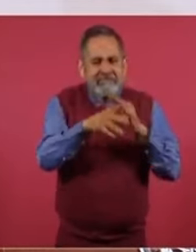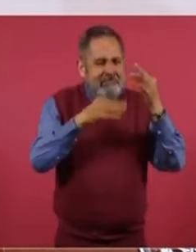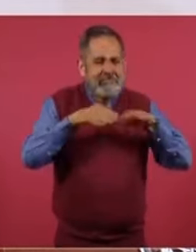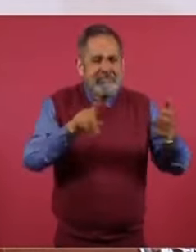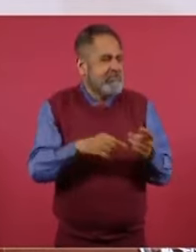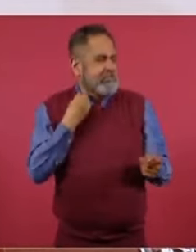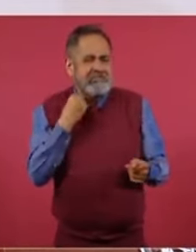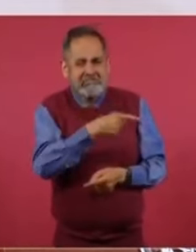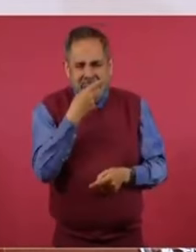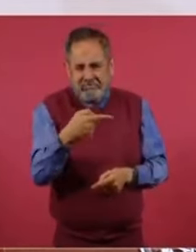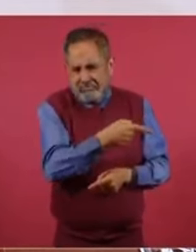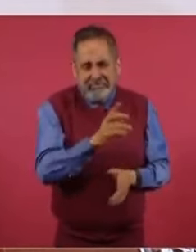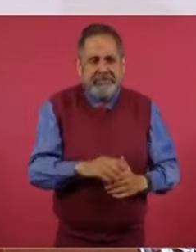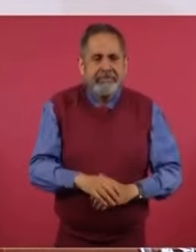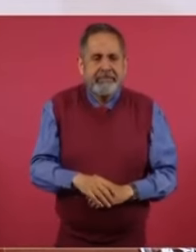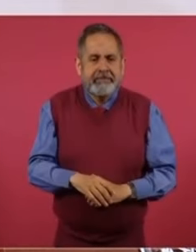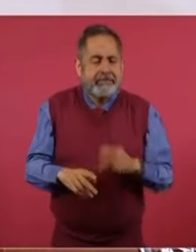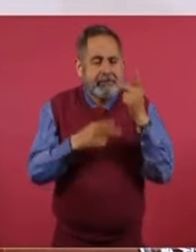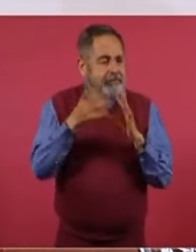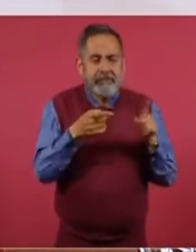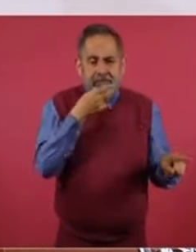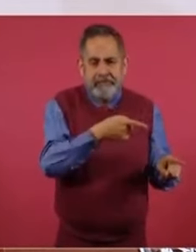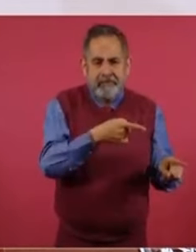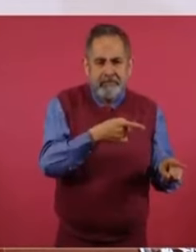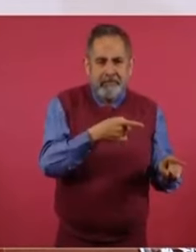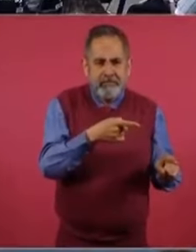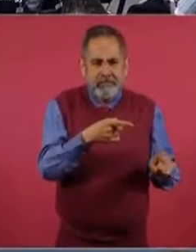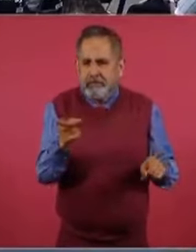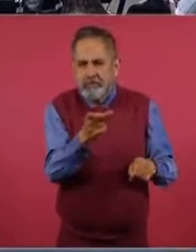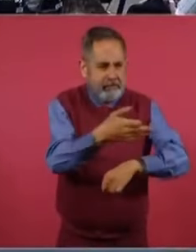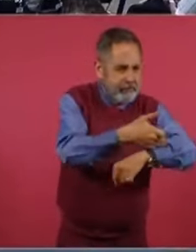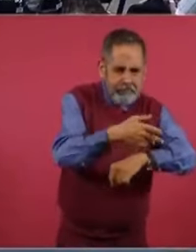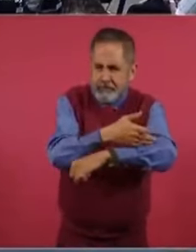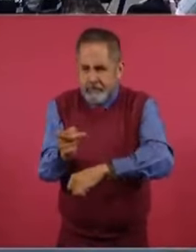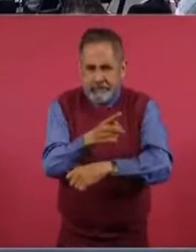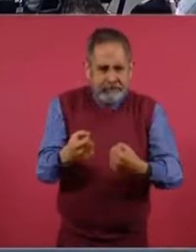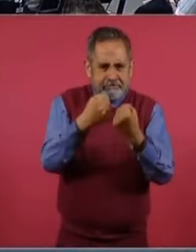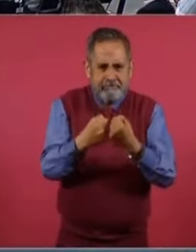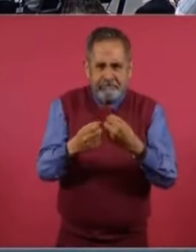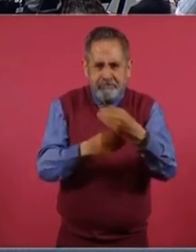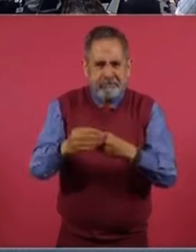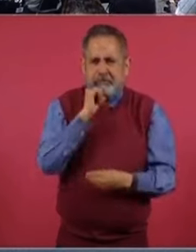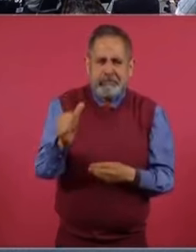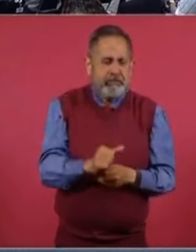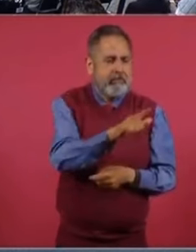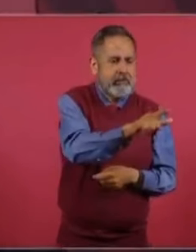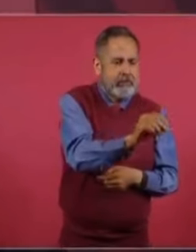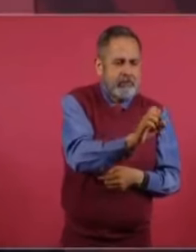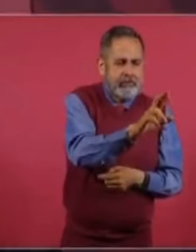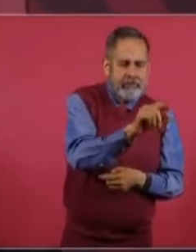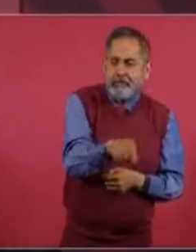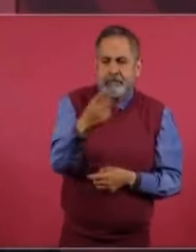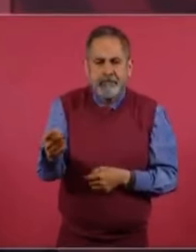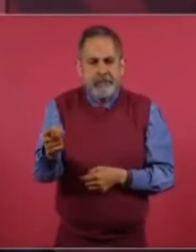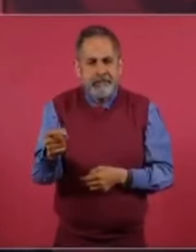documento de un abogado hablando de que no hay problema entre las familias de ellos, de los Loera y